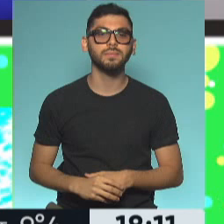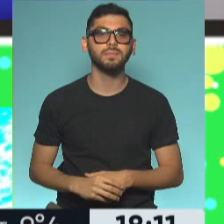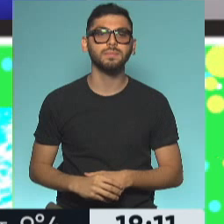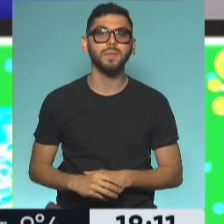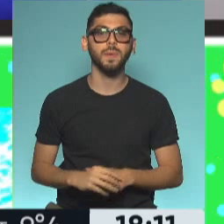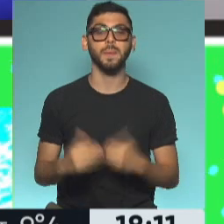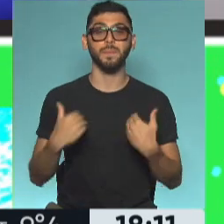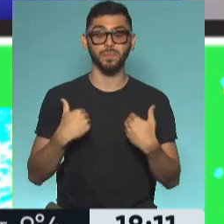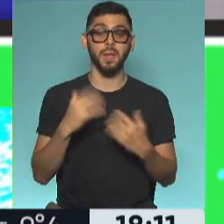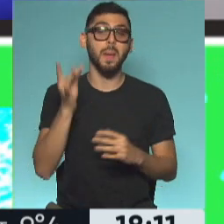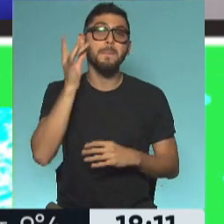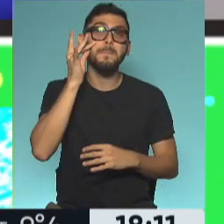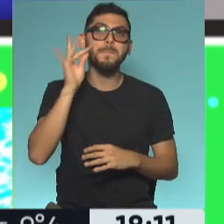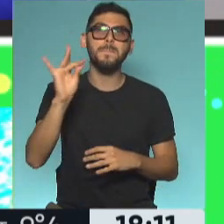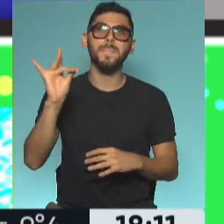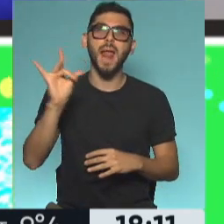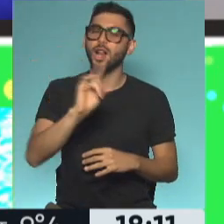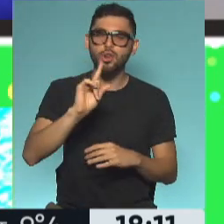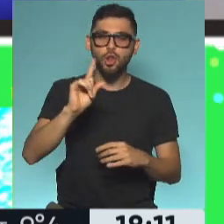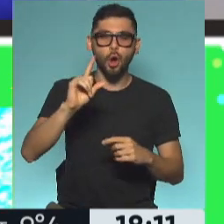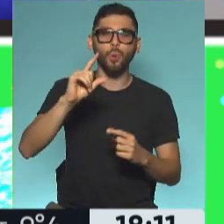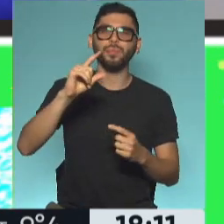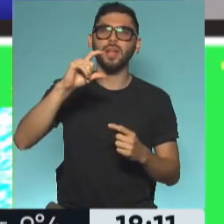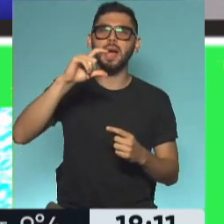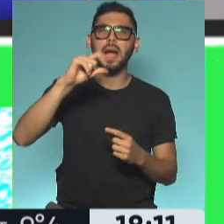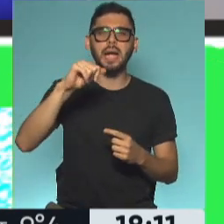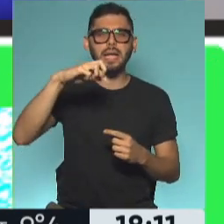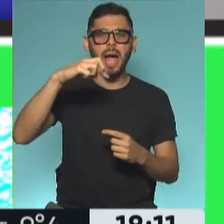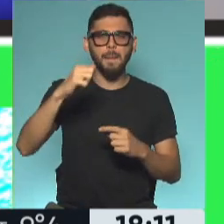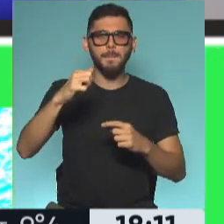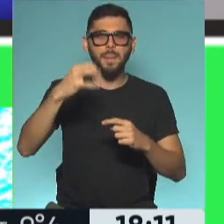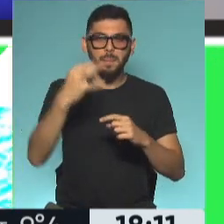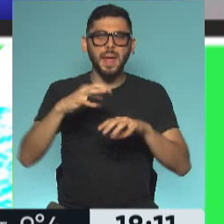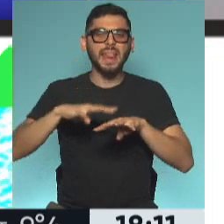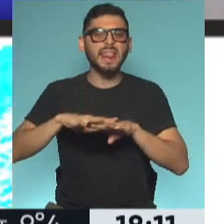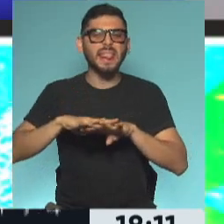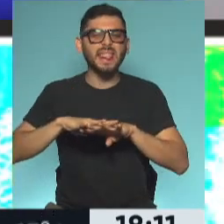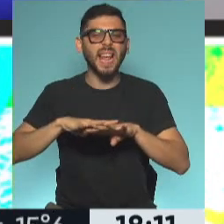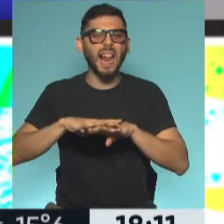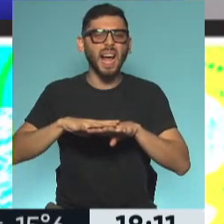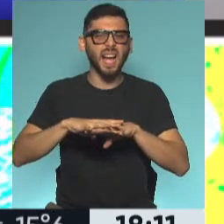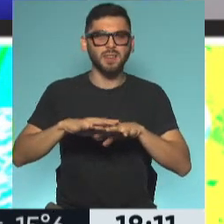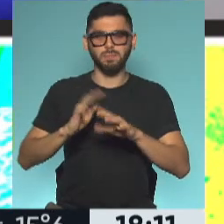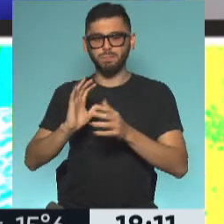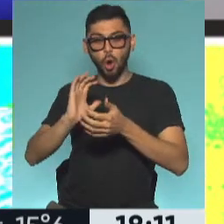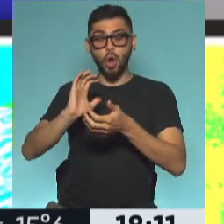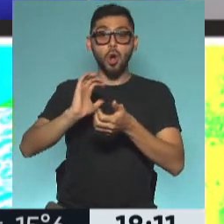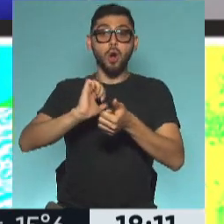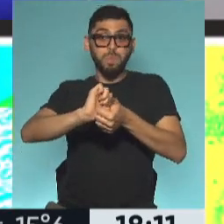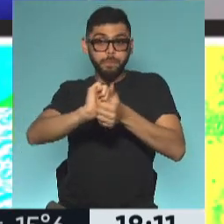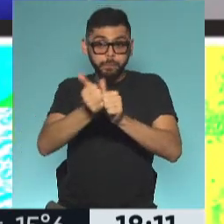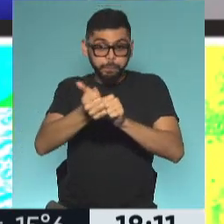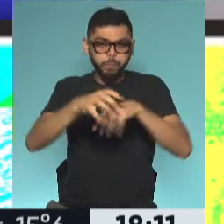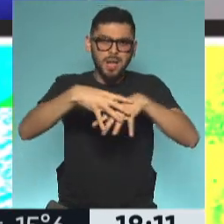La piel, no, sería como la capa que se rompe en el acto sexual o sin el